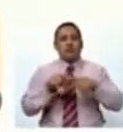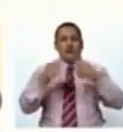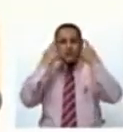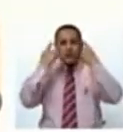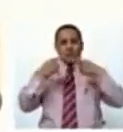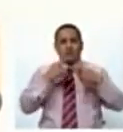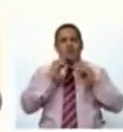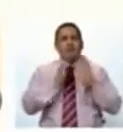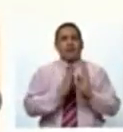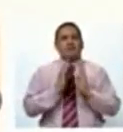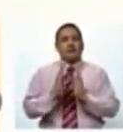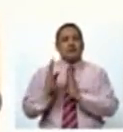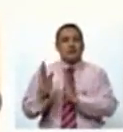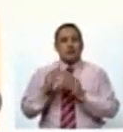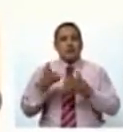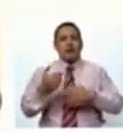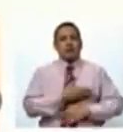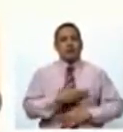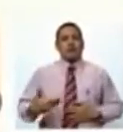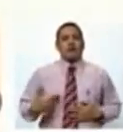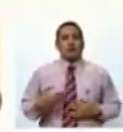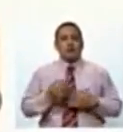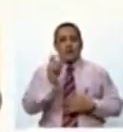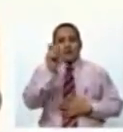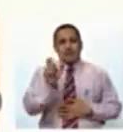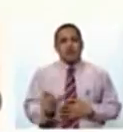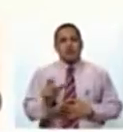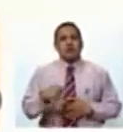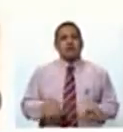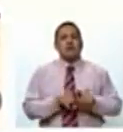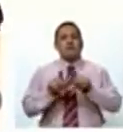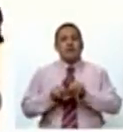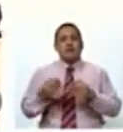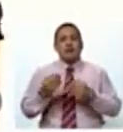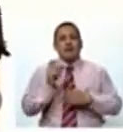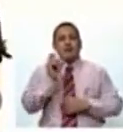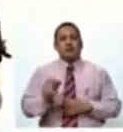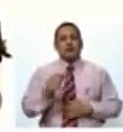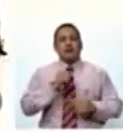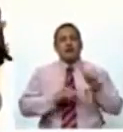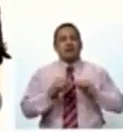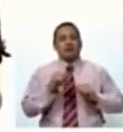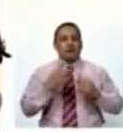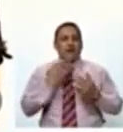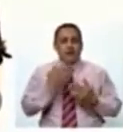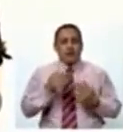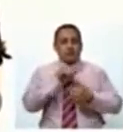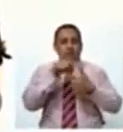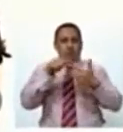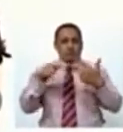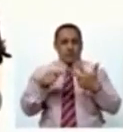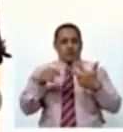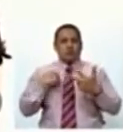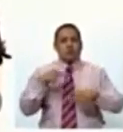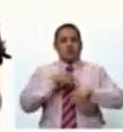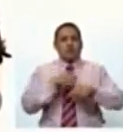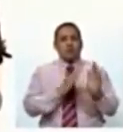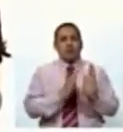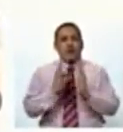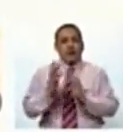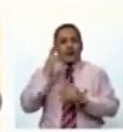de la eficiencia tanto para el Estado, cuanto para el imputado, cuanto para el agraviado. Eso es, el plazo razonable